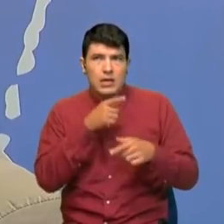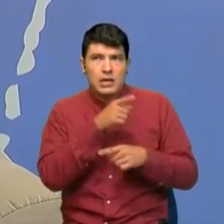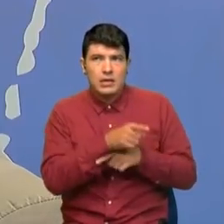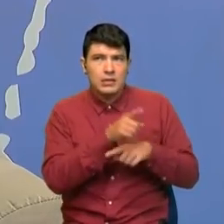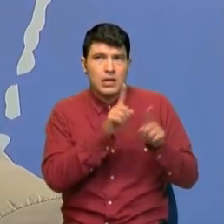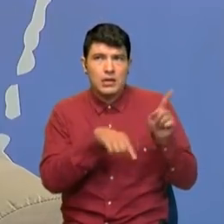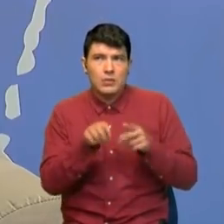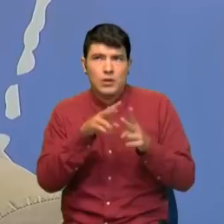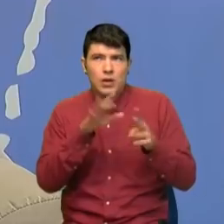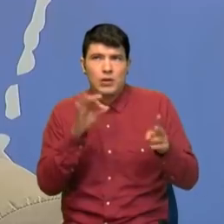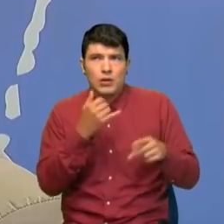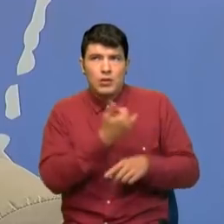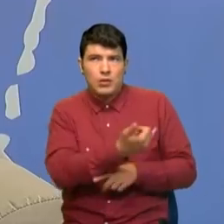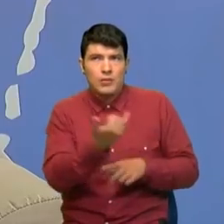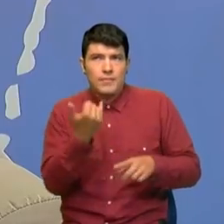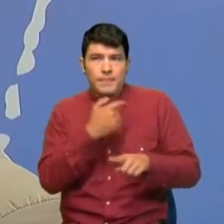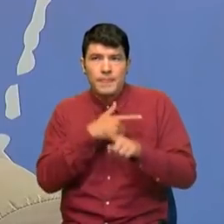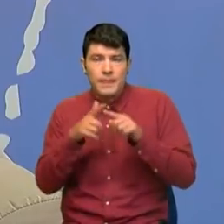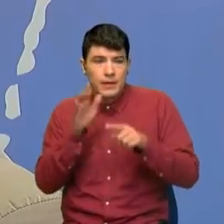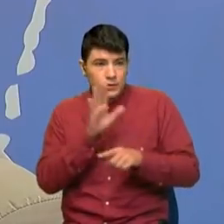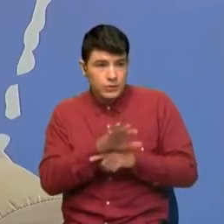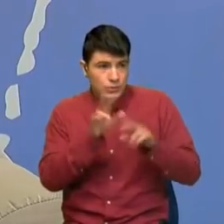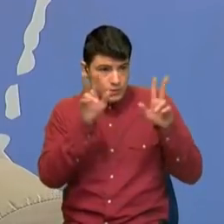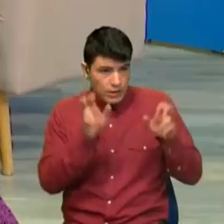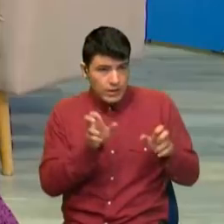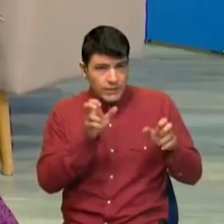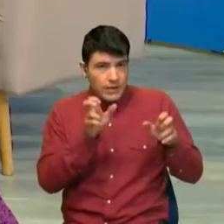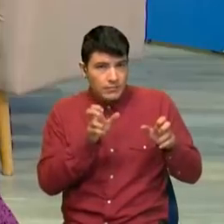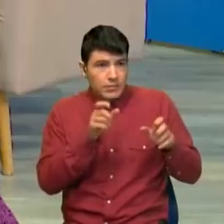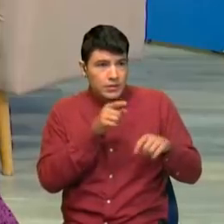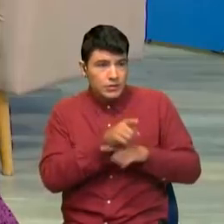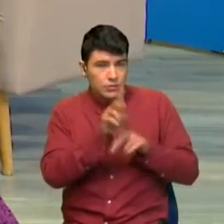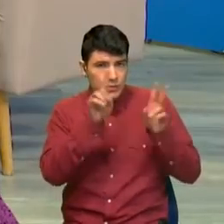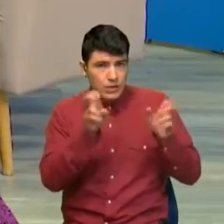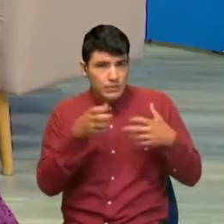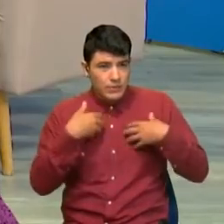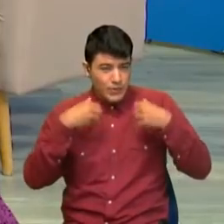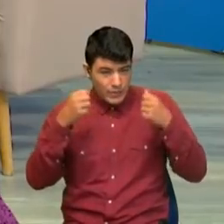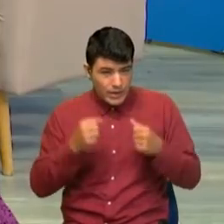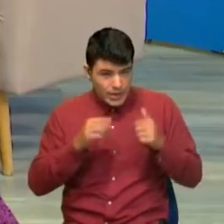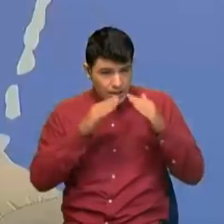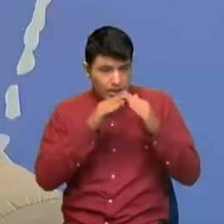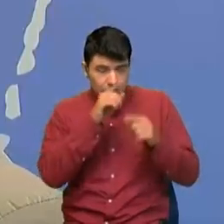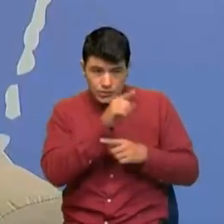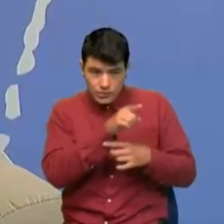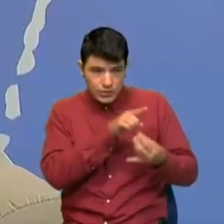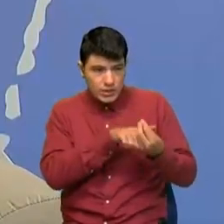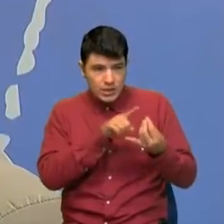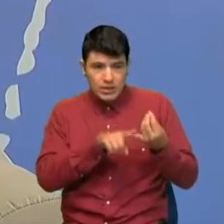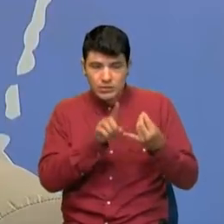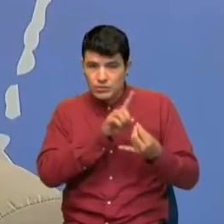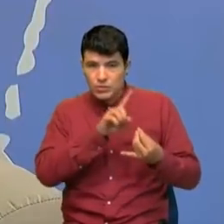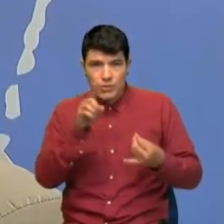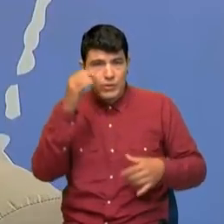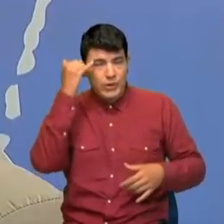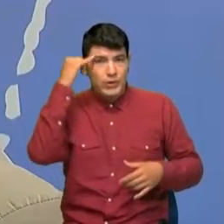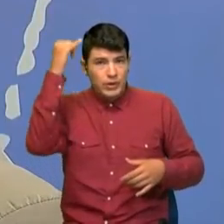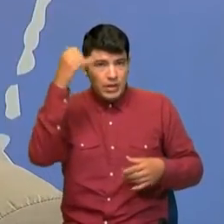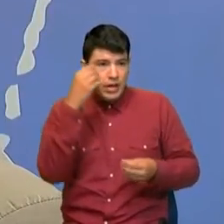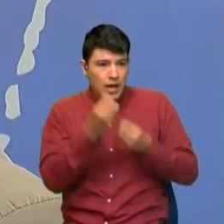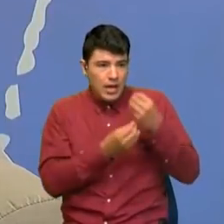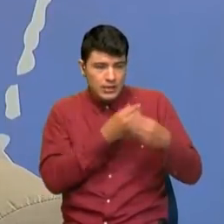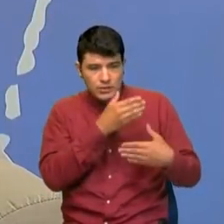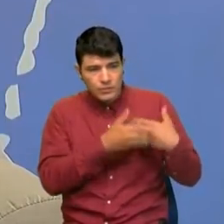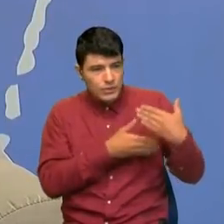las opciones que se presentan. Ya por el tema de la posesión como tal, en este caso, pues, lo ideal sería hacerlo a